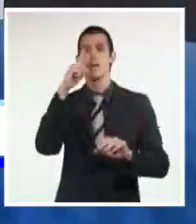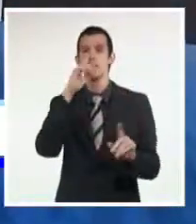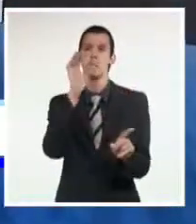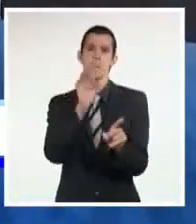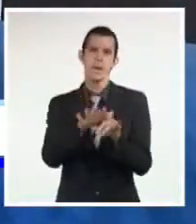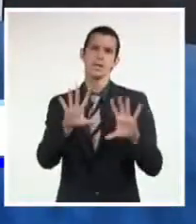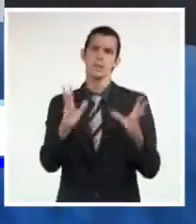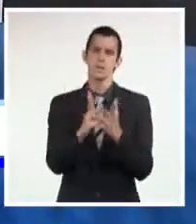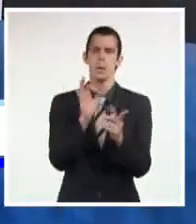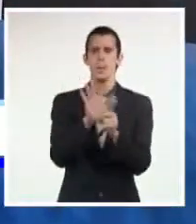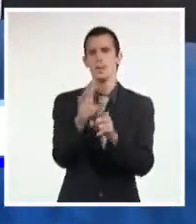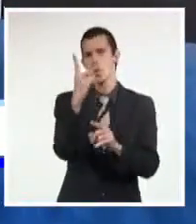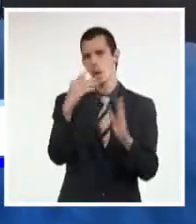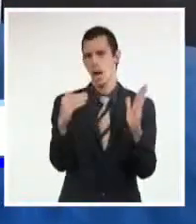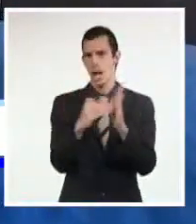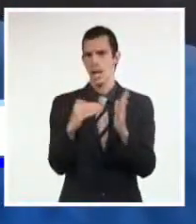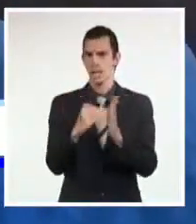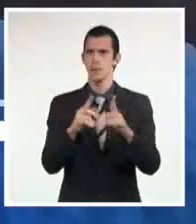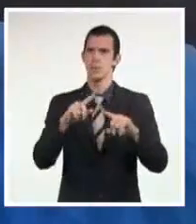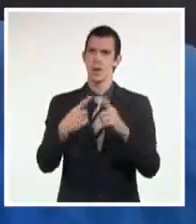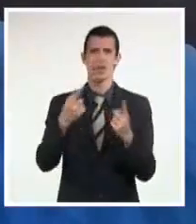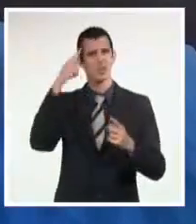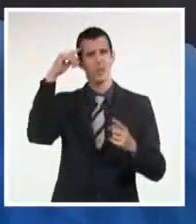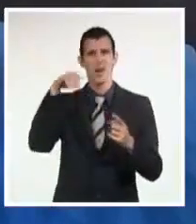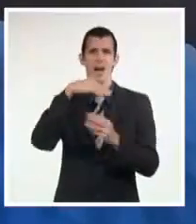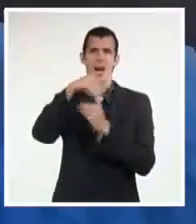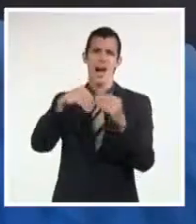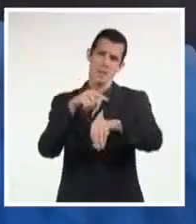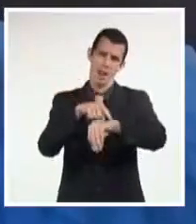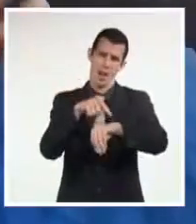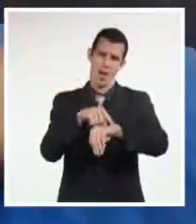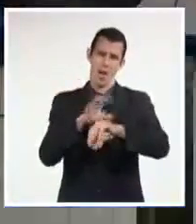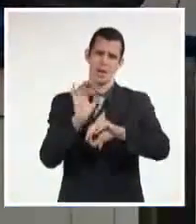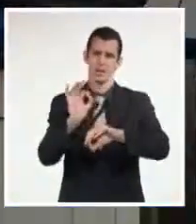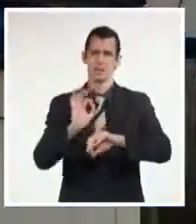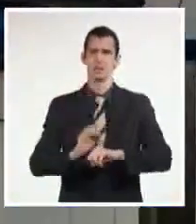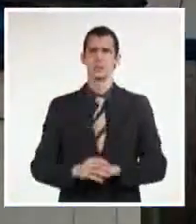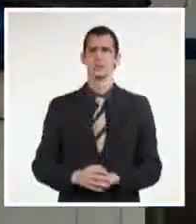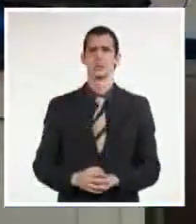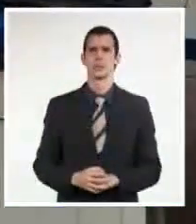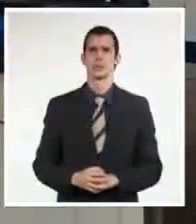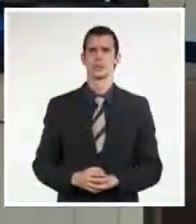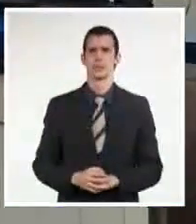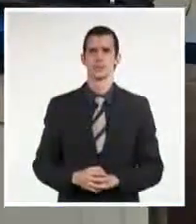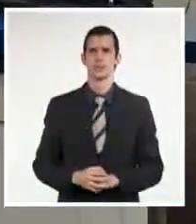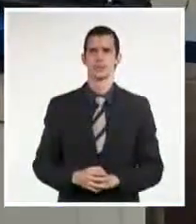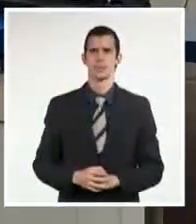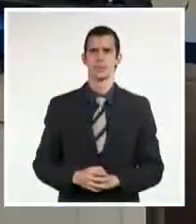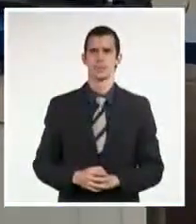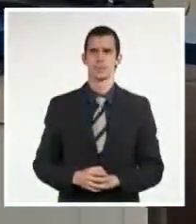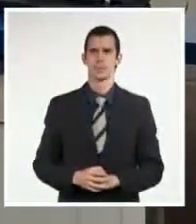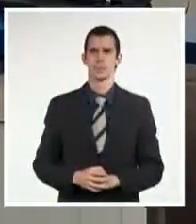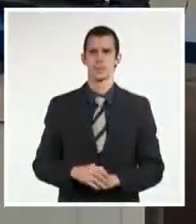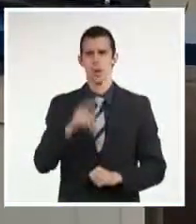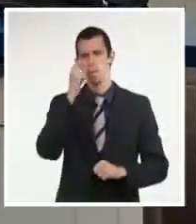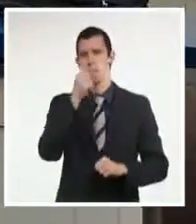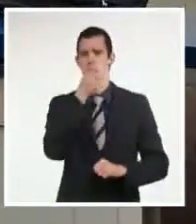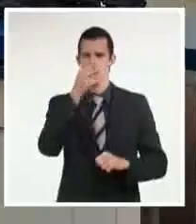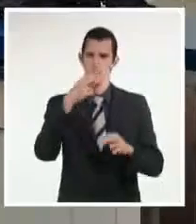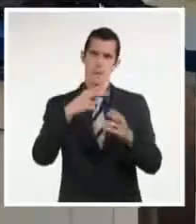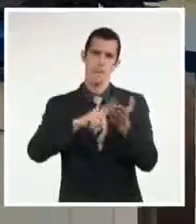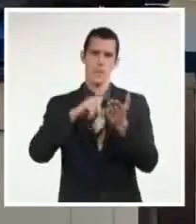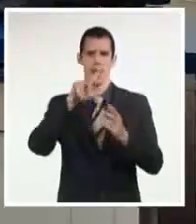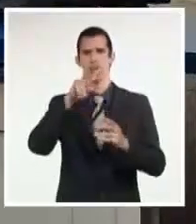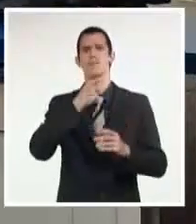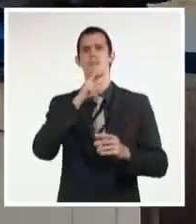comenzarán a la una de la tarde debido al cambio de horario en nuestro país informa Asimismo el colega Pablo Otero que el presidente de la federación cubana Juan